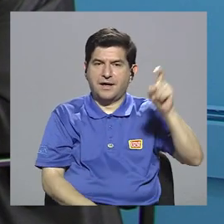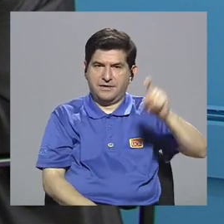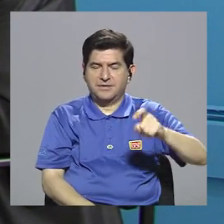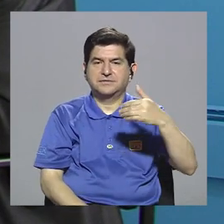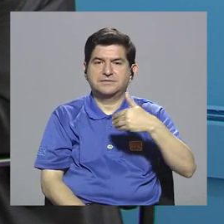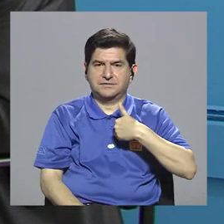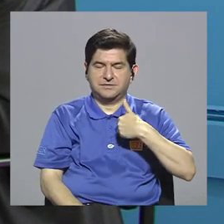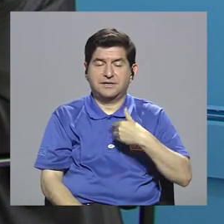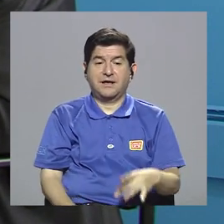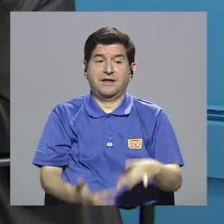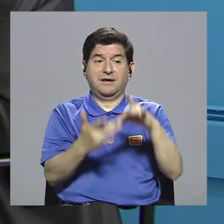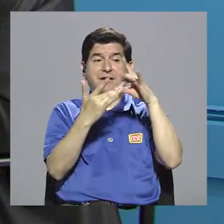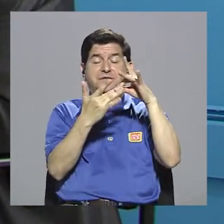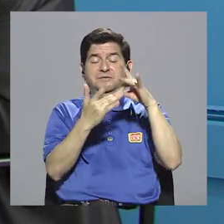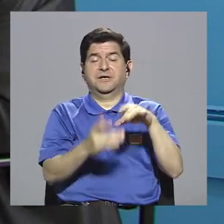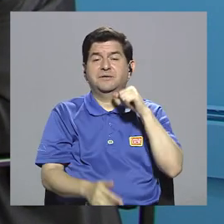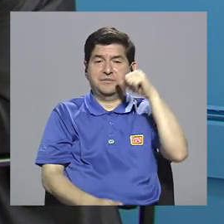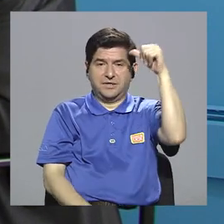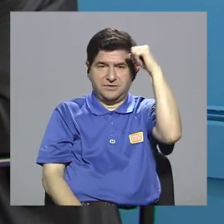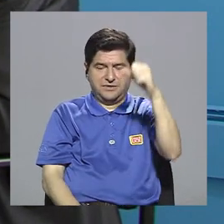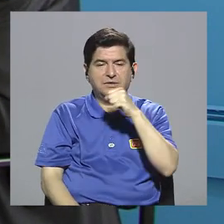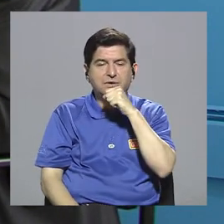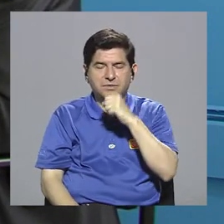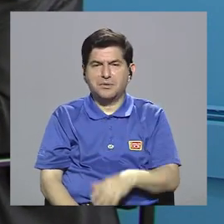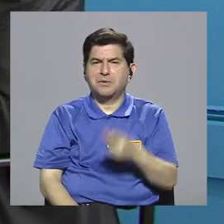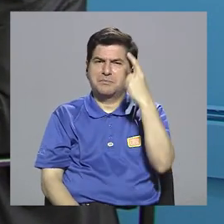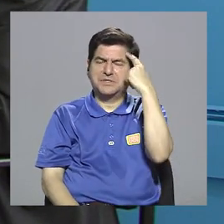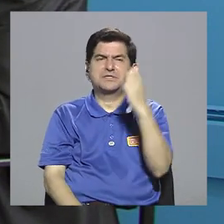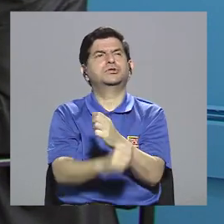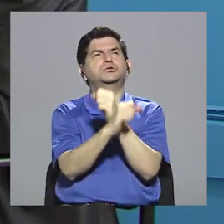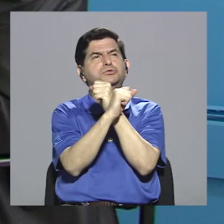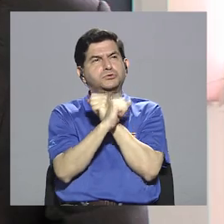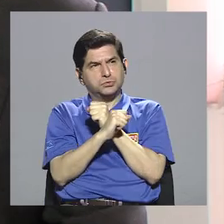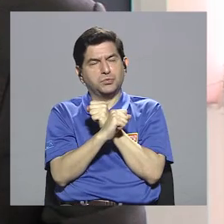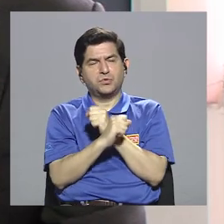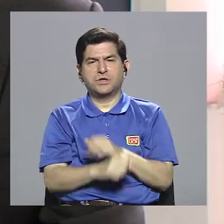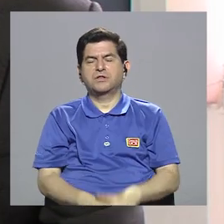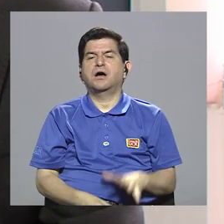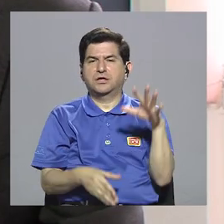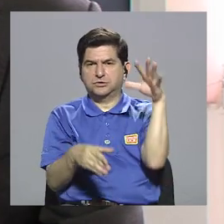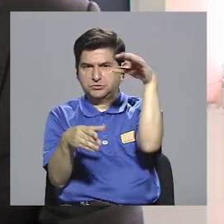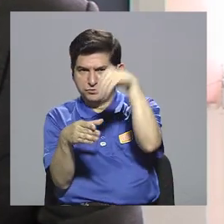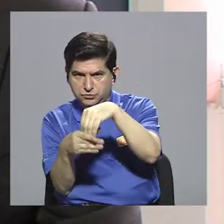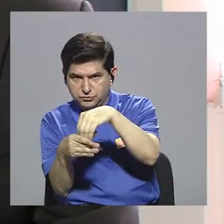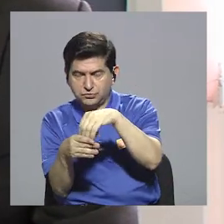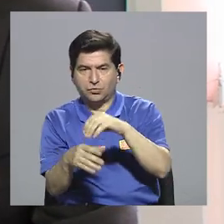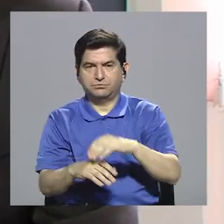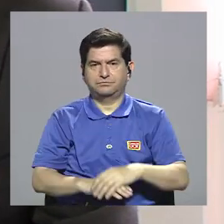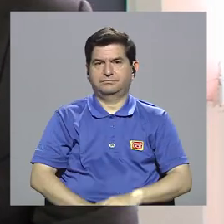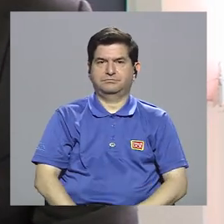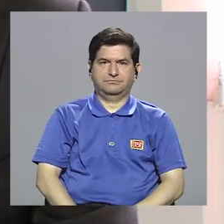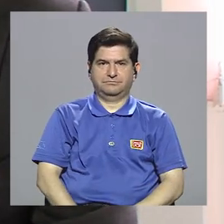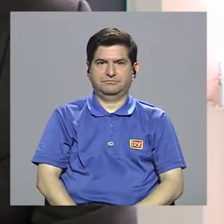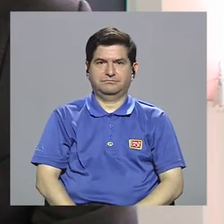necesidades particulares de los adultos mayores en términos de seguridad en términos de inclusión